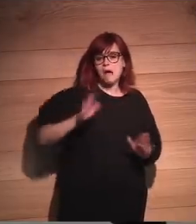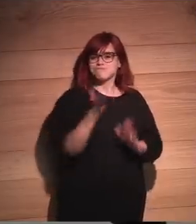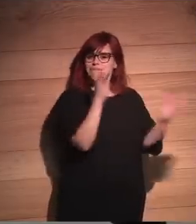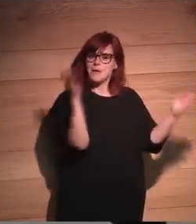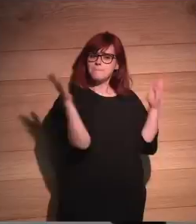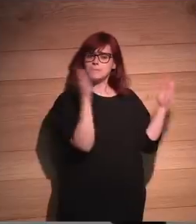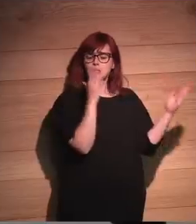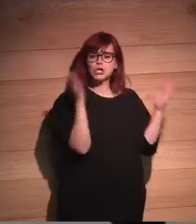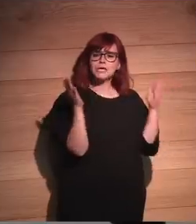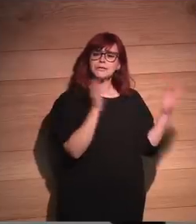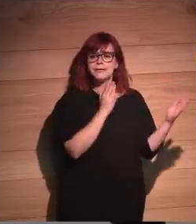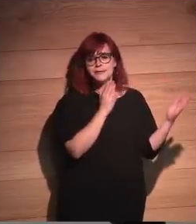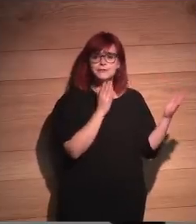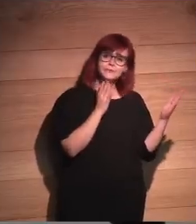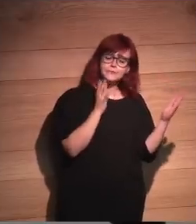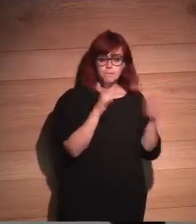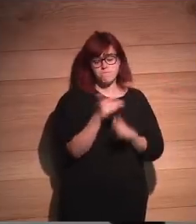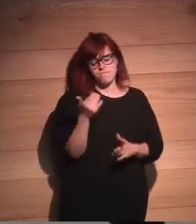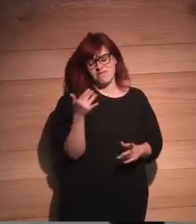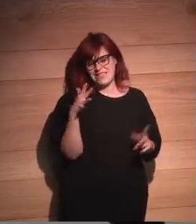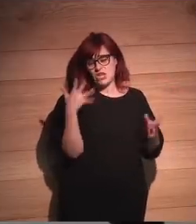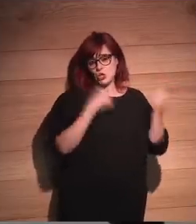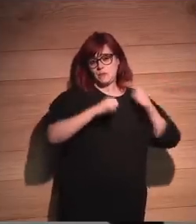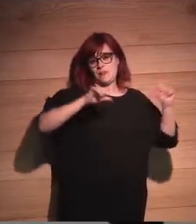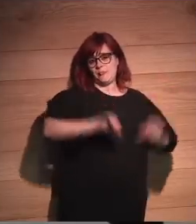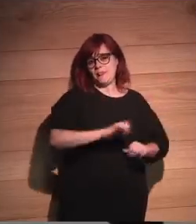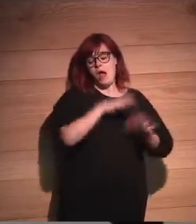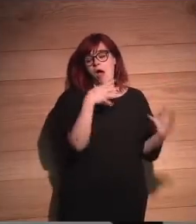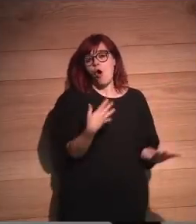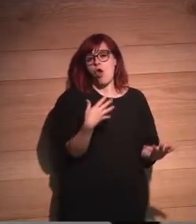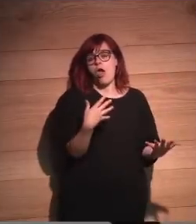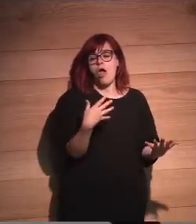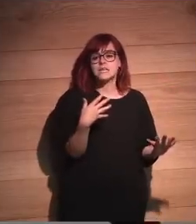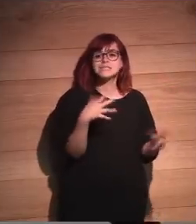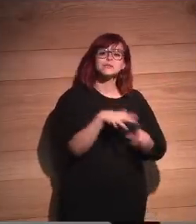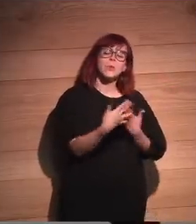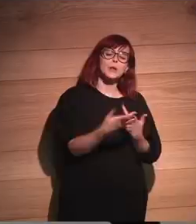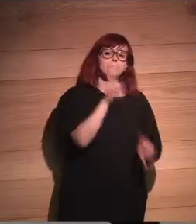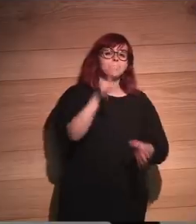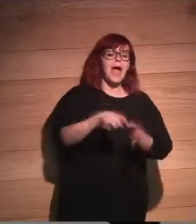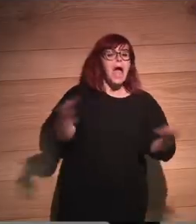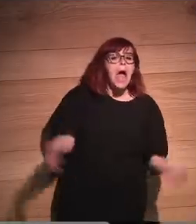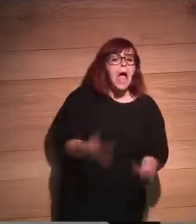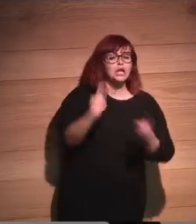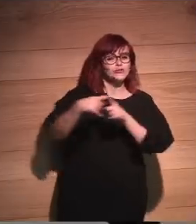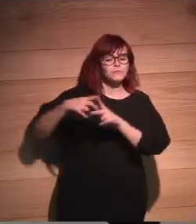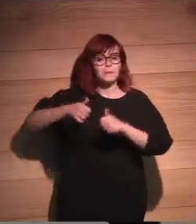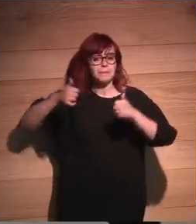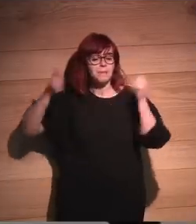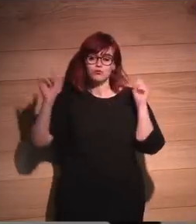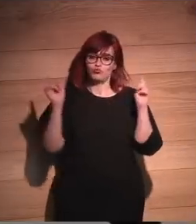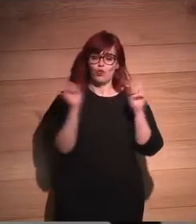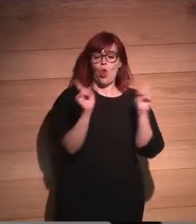una época mala, y no está ahora para meterse en más historias que